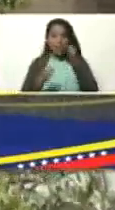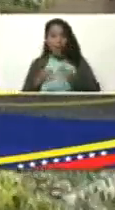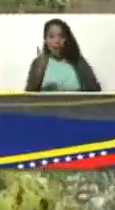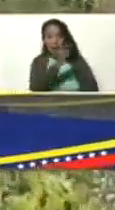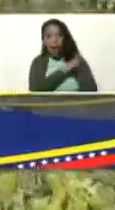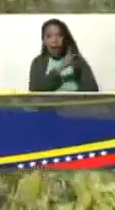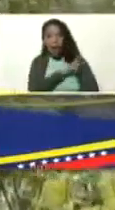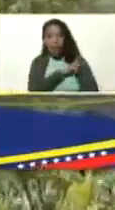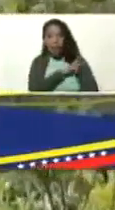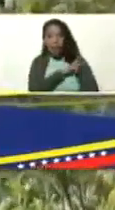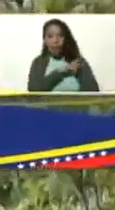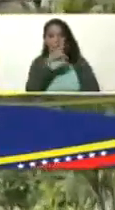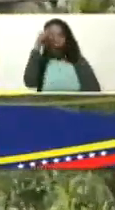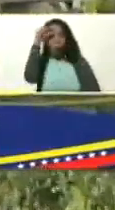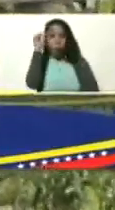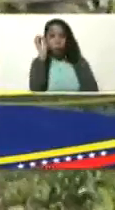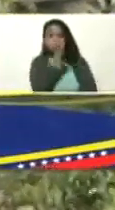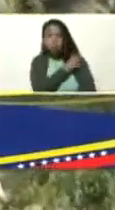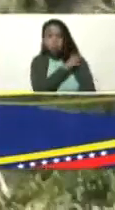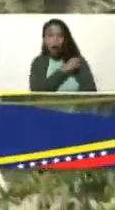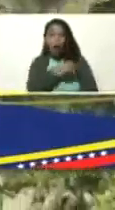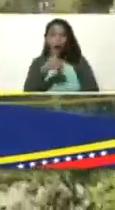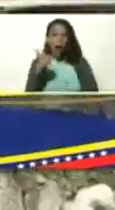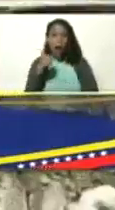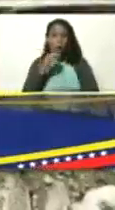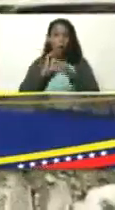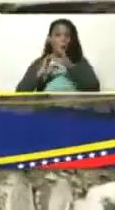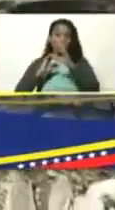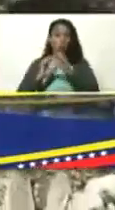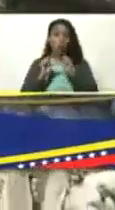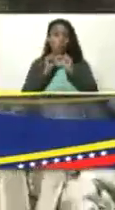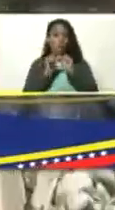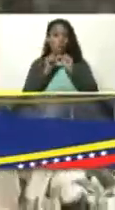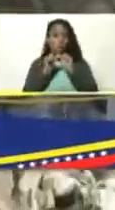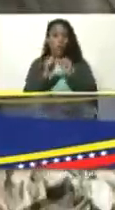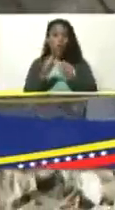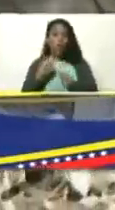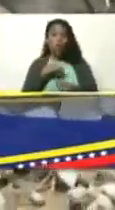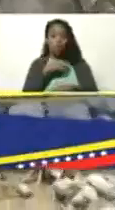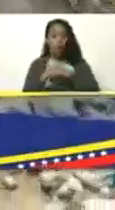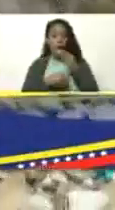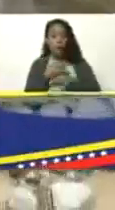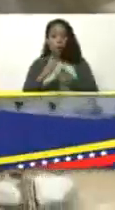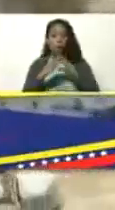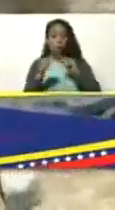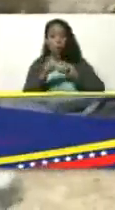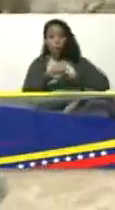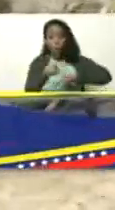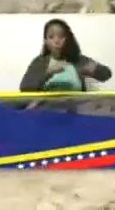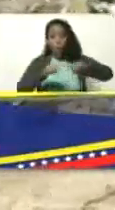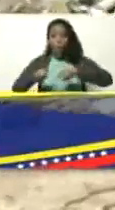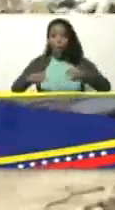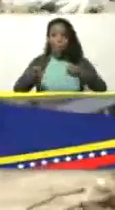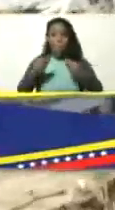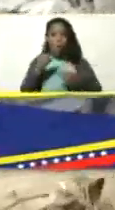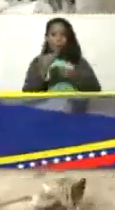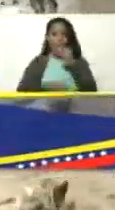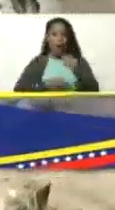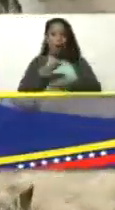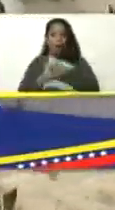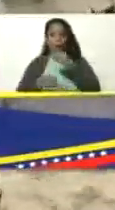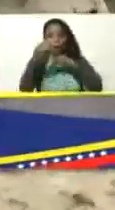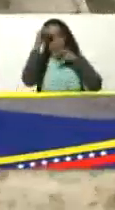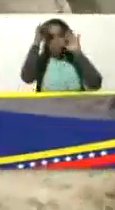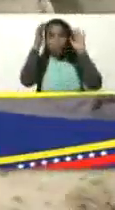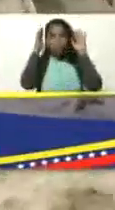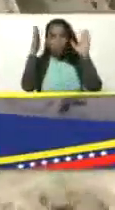jefe Remigio Ceballos, con quien hemos también tenido comunicación permanente y hemos estado haciendo todas las coordinaciones para garantizar la